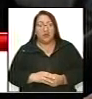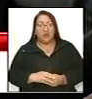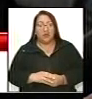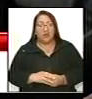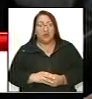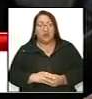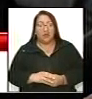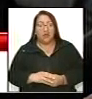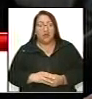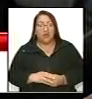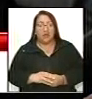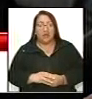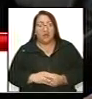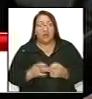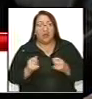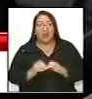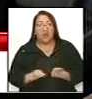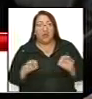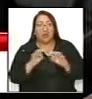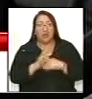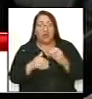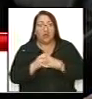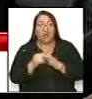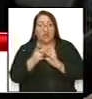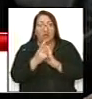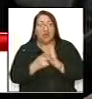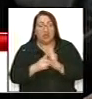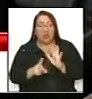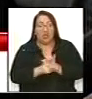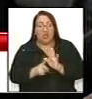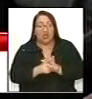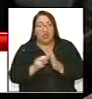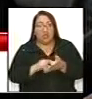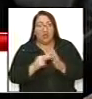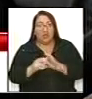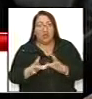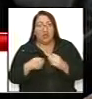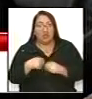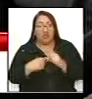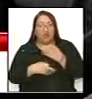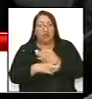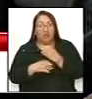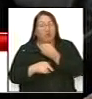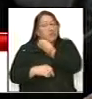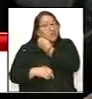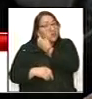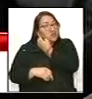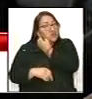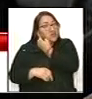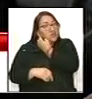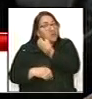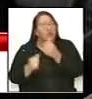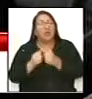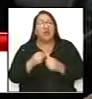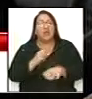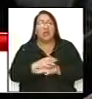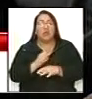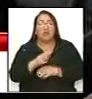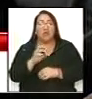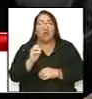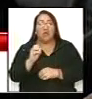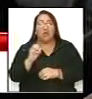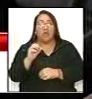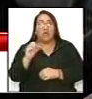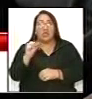parte considerativa de este decreto legislativo era adecuarnos de alguna manera también las recomendaciones de la